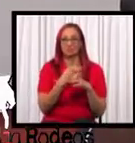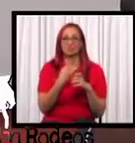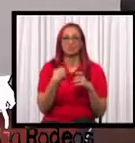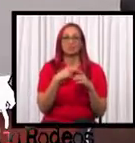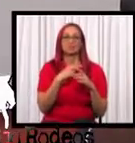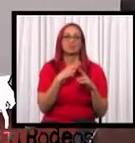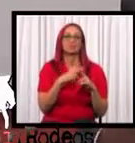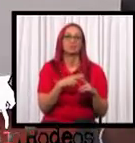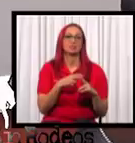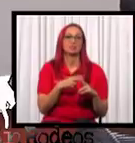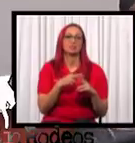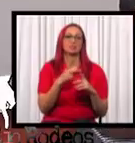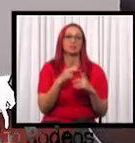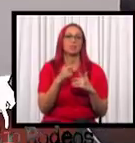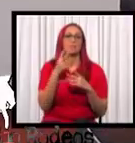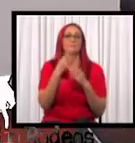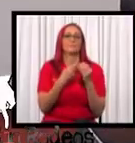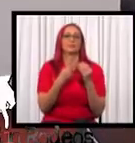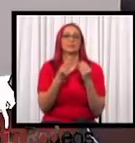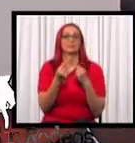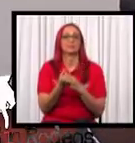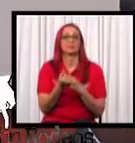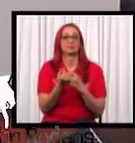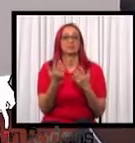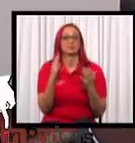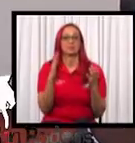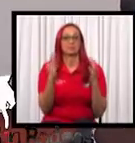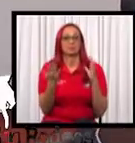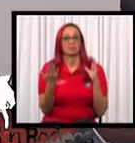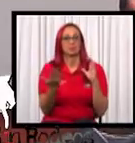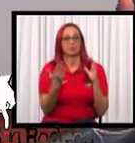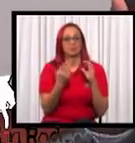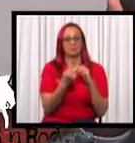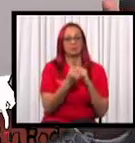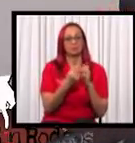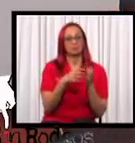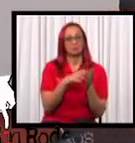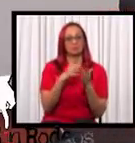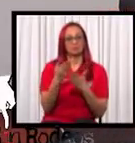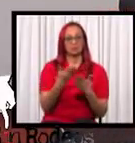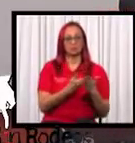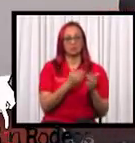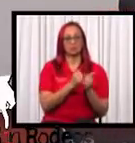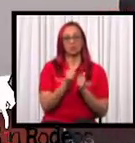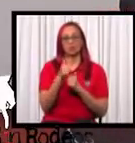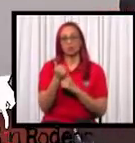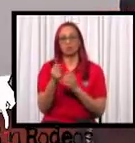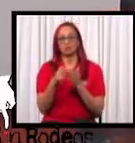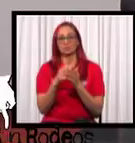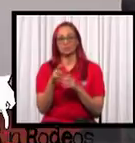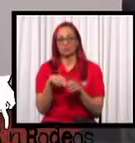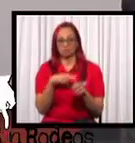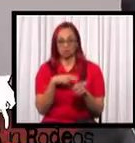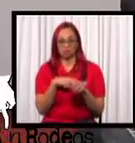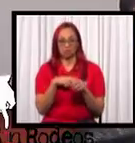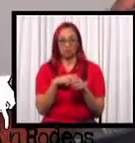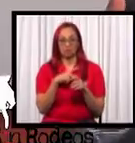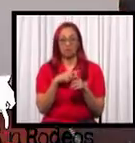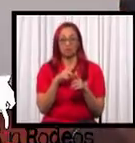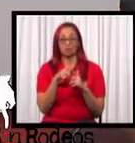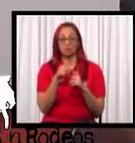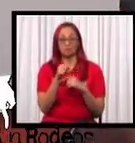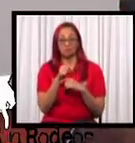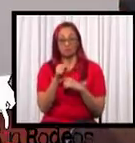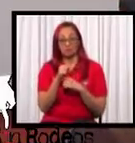de precio. Es decir, se pondera el precio del arroz importado con el precio del arroz nacional, y ese precio es el que se